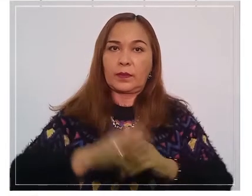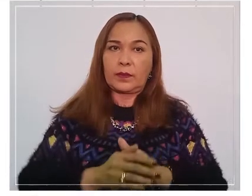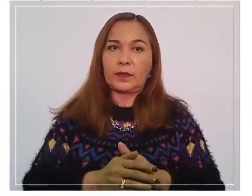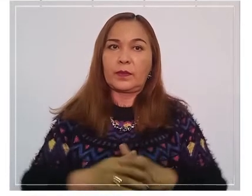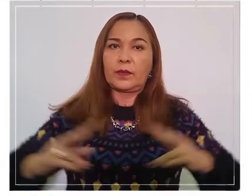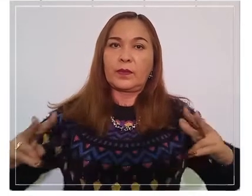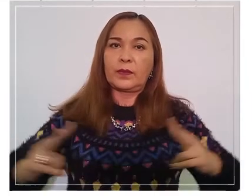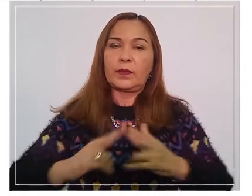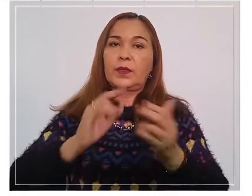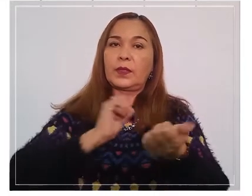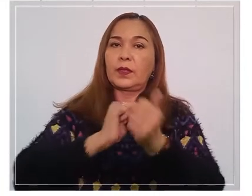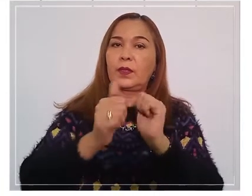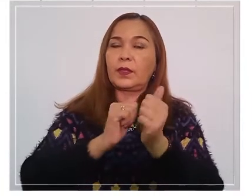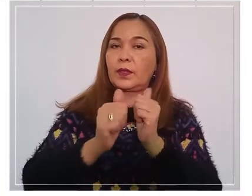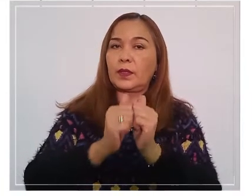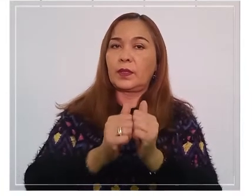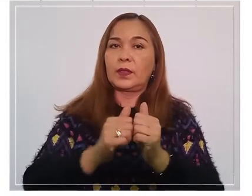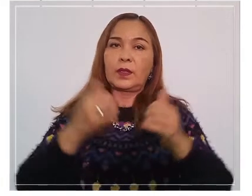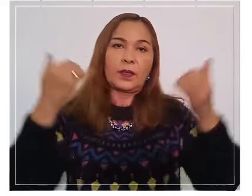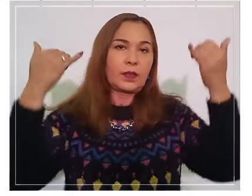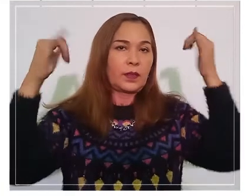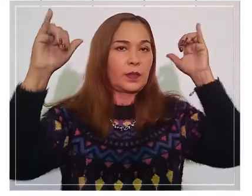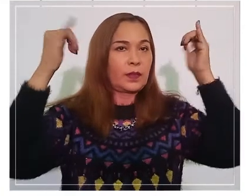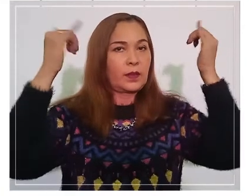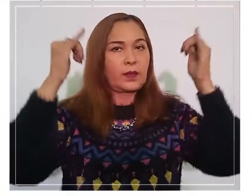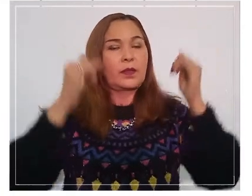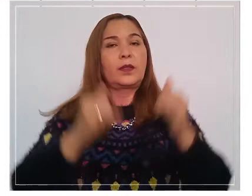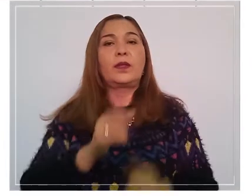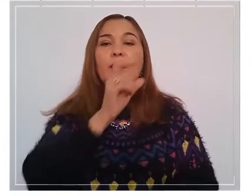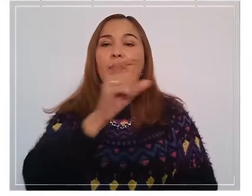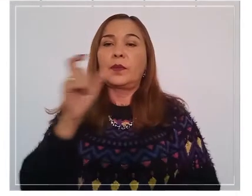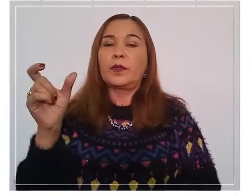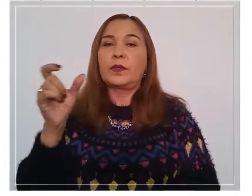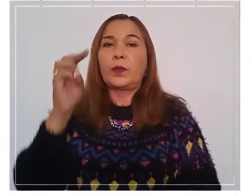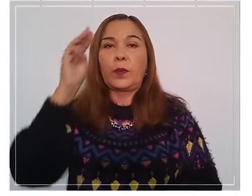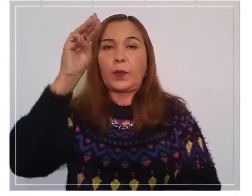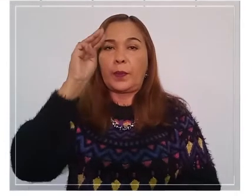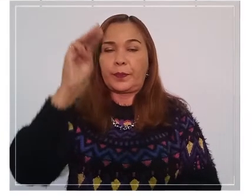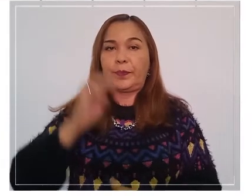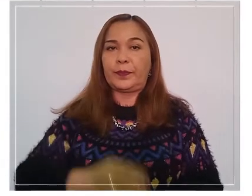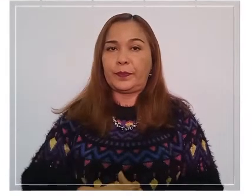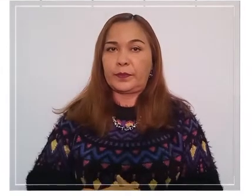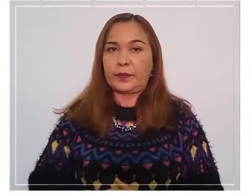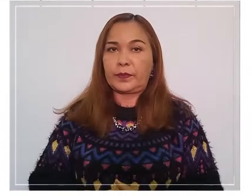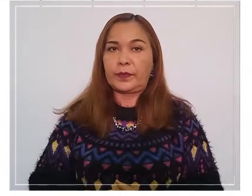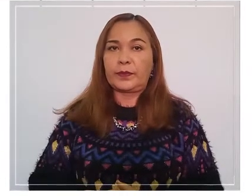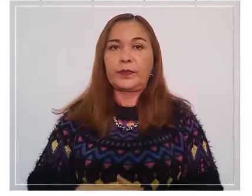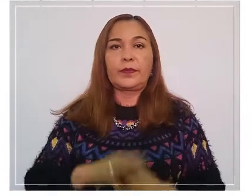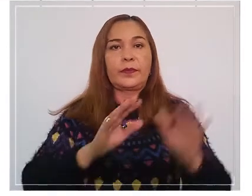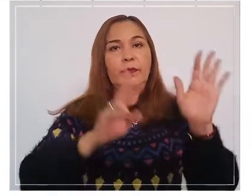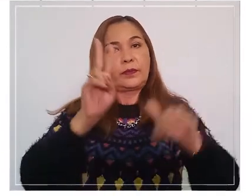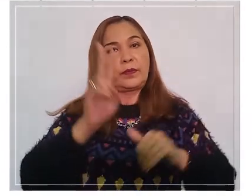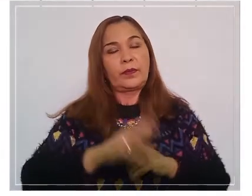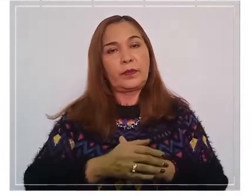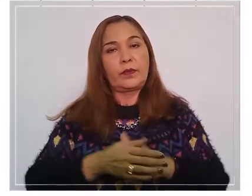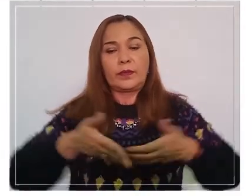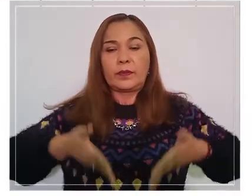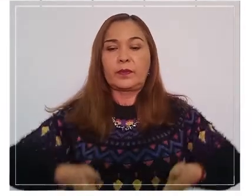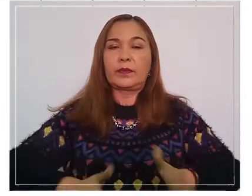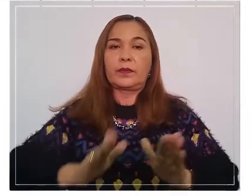encuentro deportivos recreativos del personal del magisterio día 12